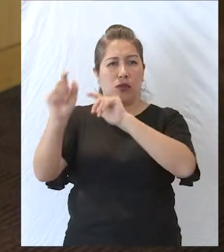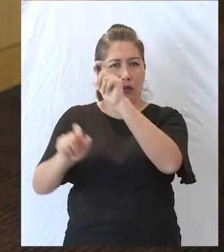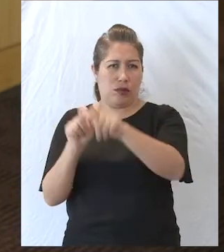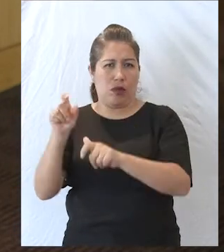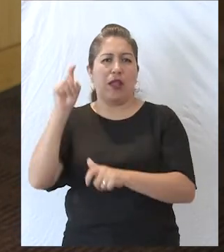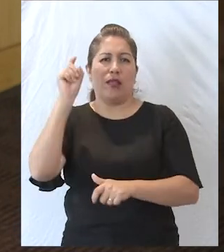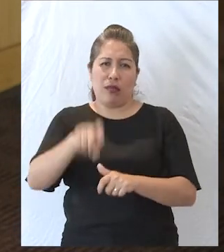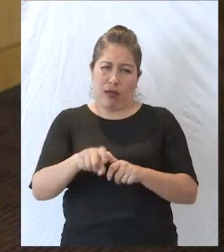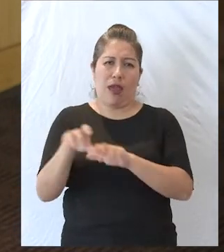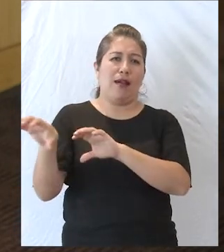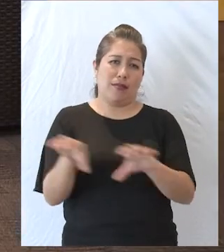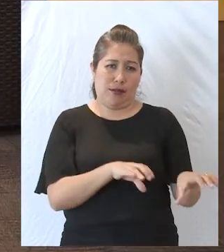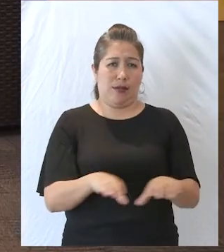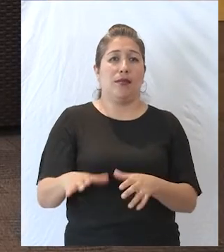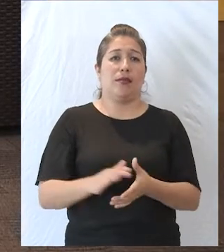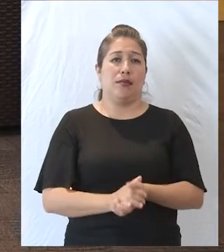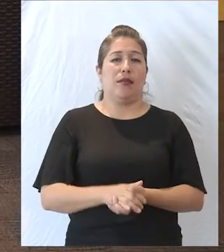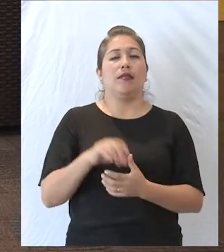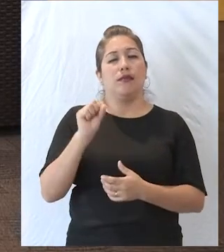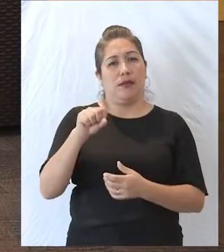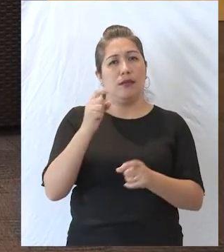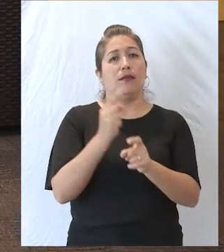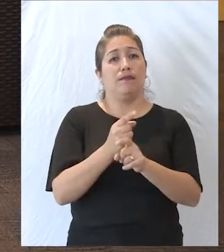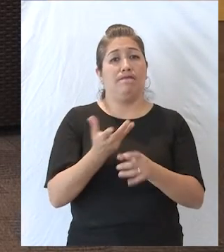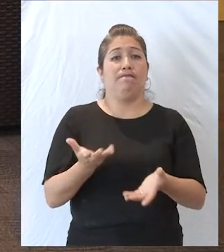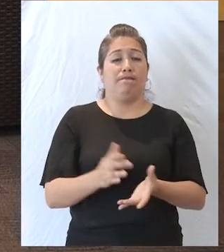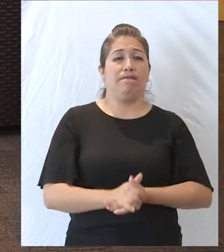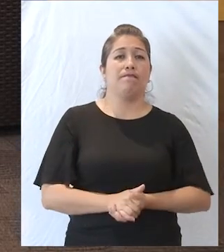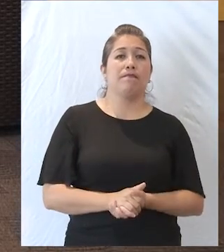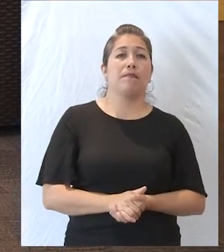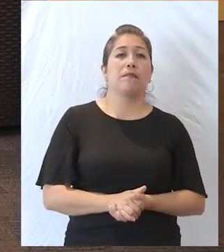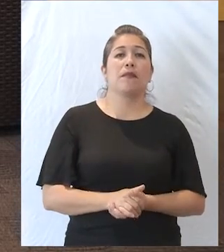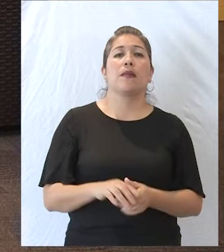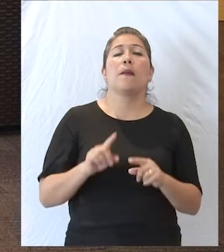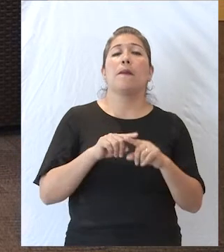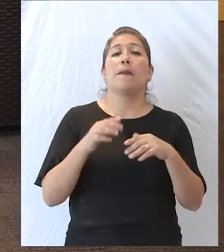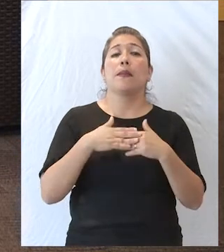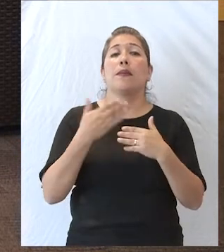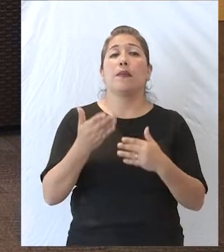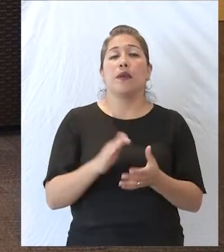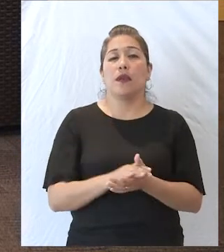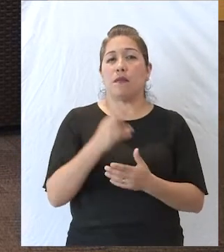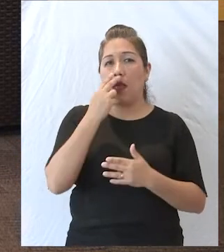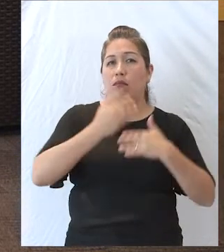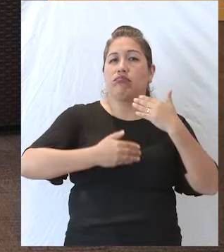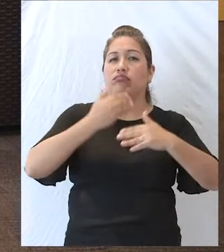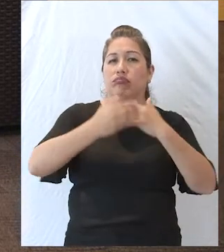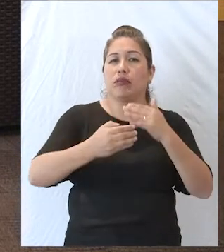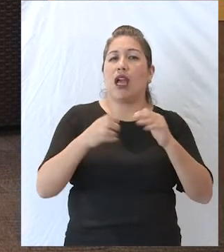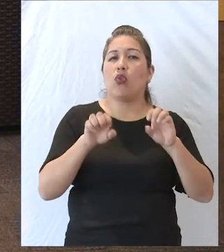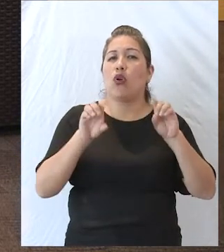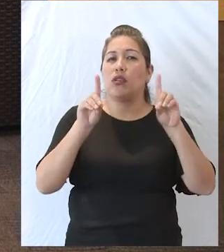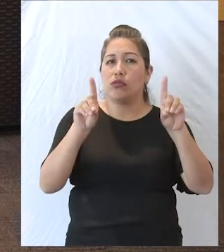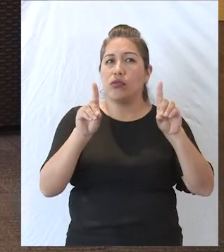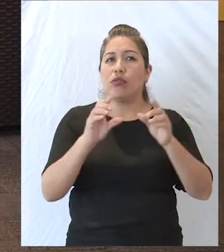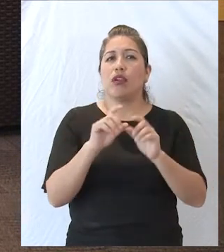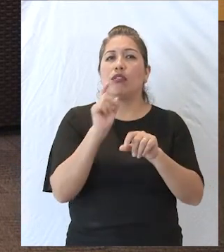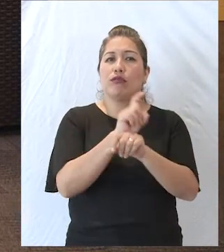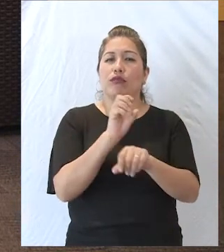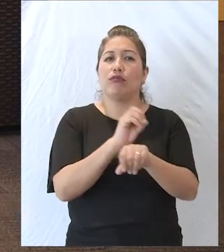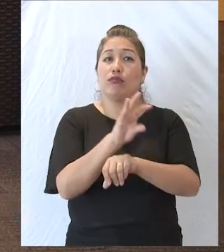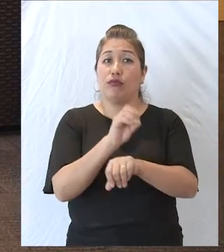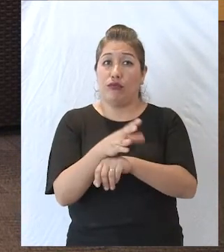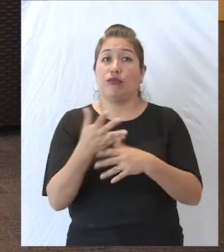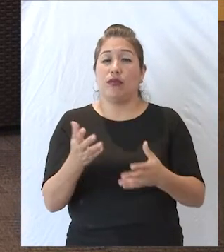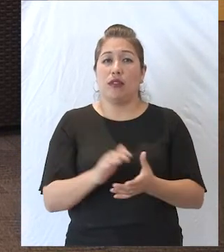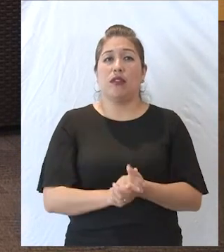porque la sociedad simplemente lo tiene que hacer porque lo tiene que hacer. Así es. Pero ahí viene el proceso de educación y